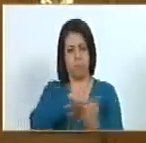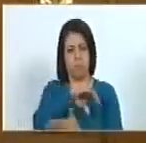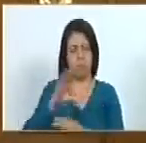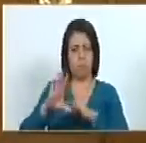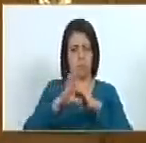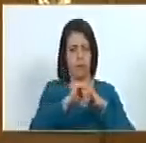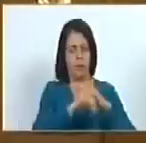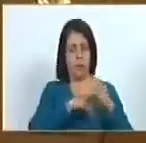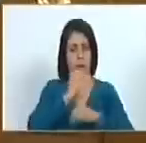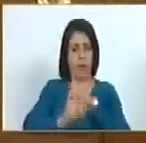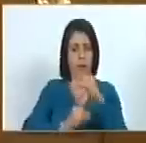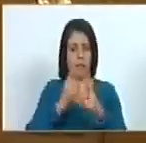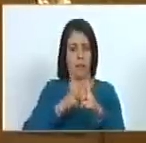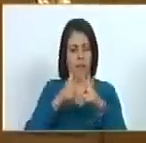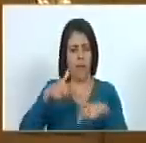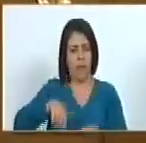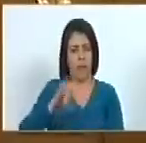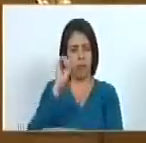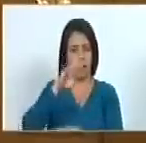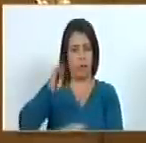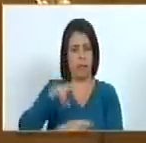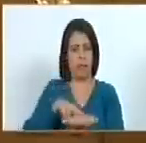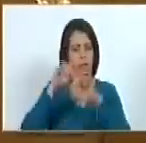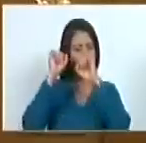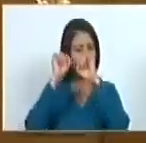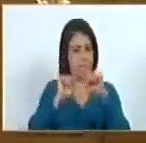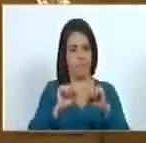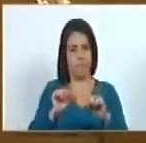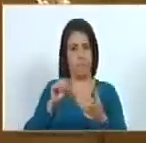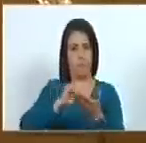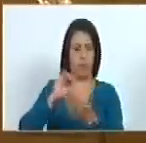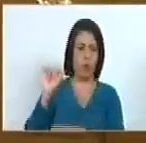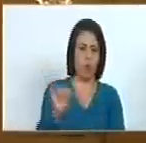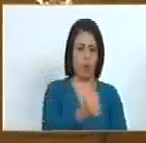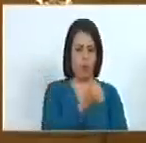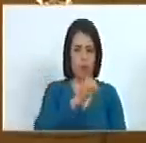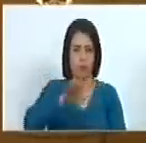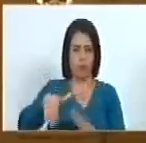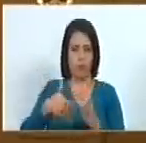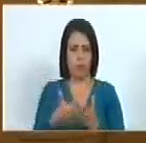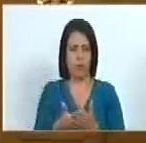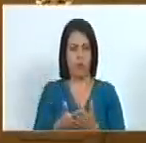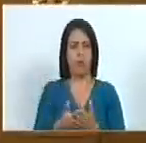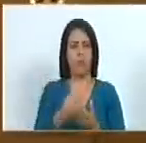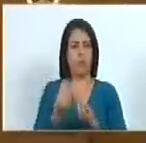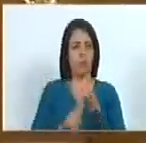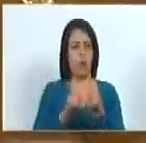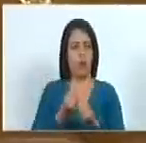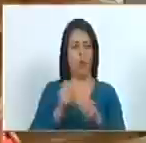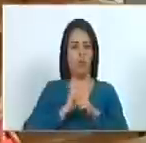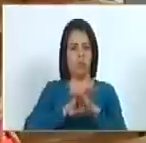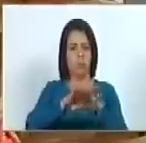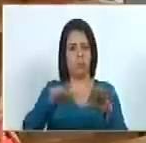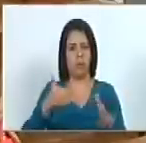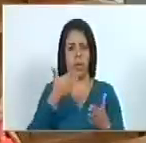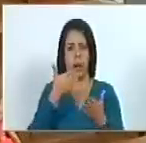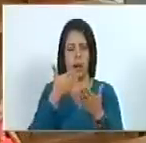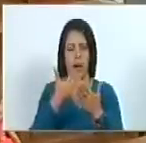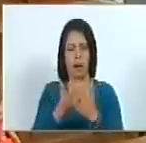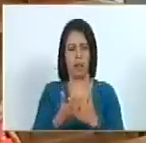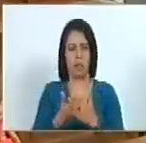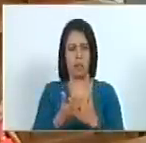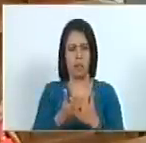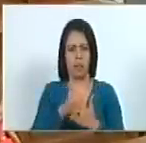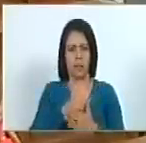despojo que desde esta Asamblea Nacional nosotros condenamos y combatimos con todos los medios que dispongamos. Muchas gracias por su paciencia,